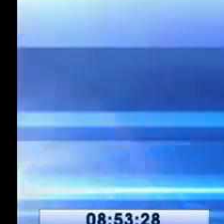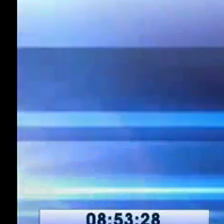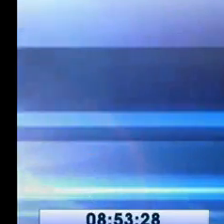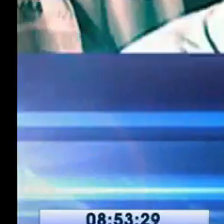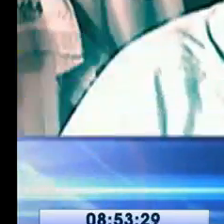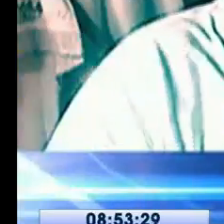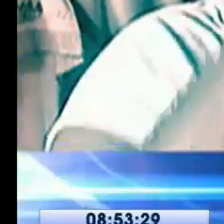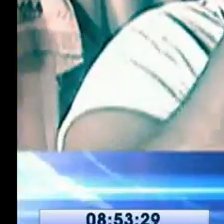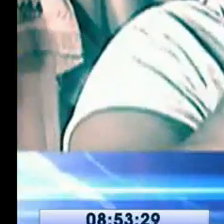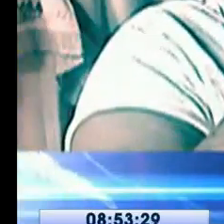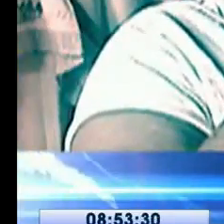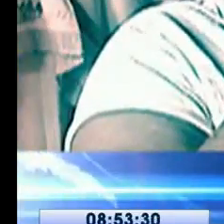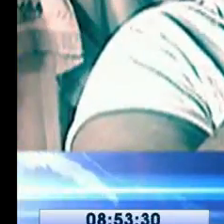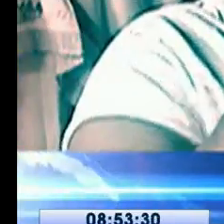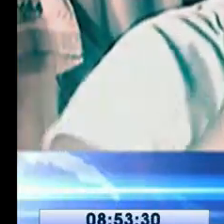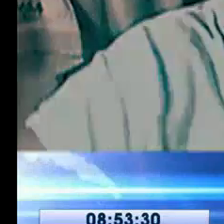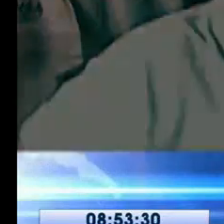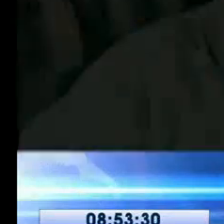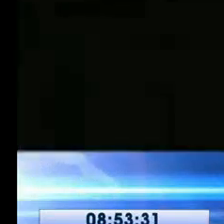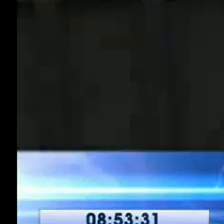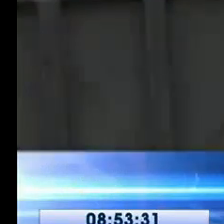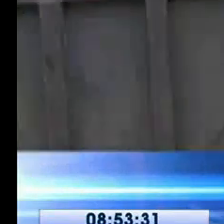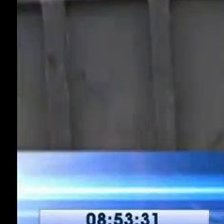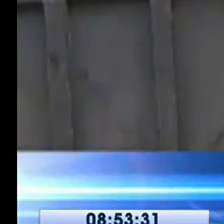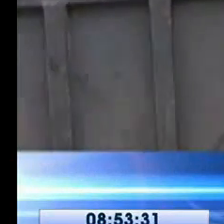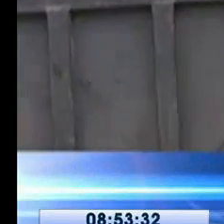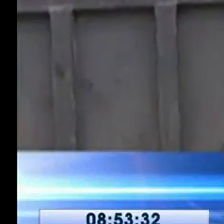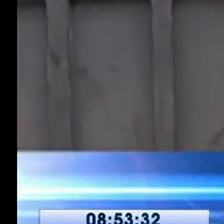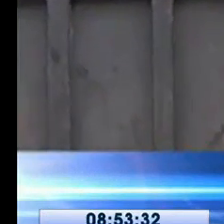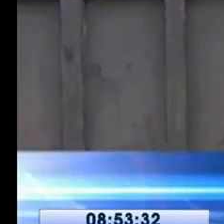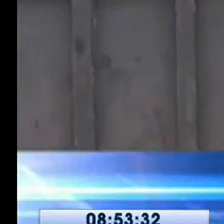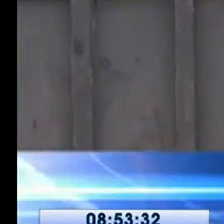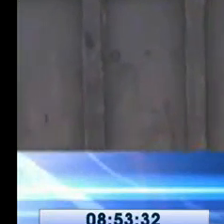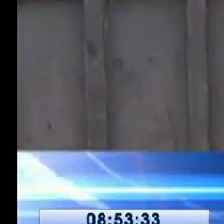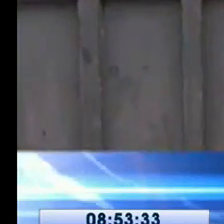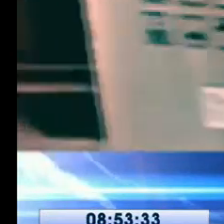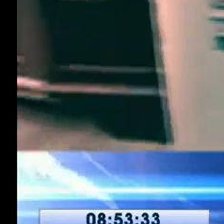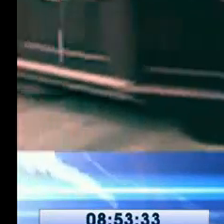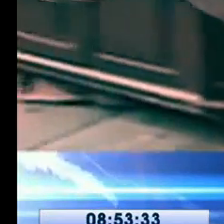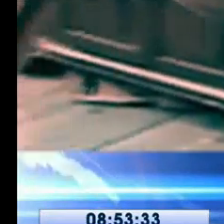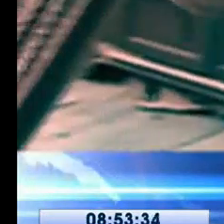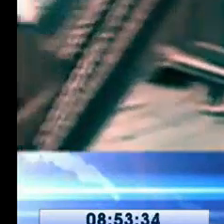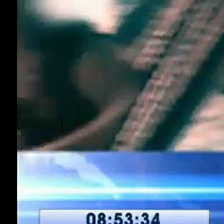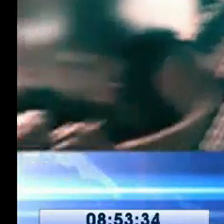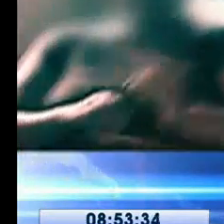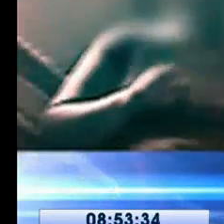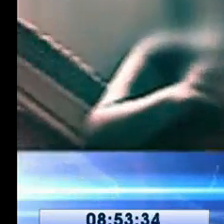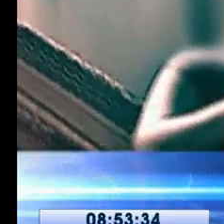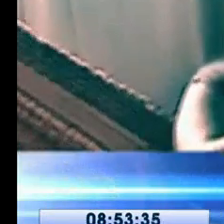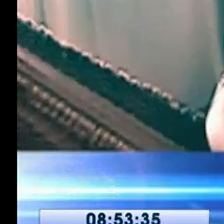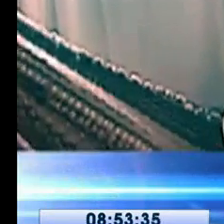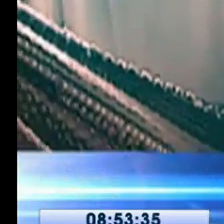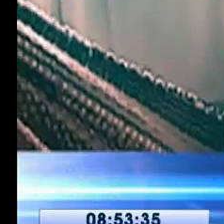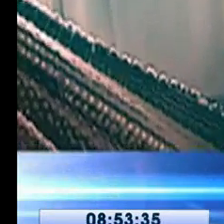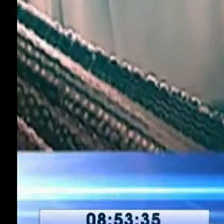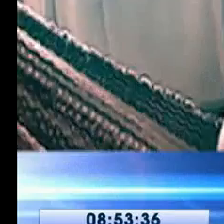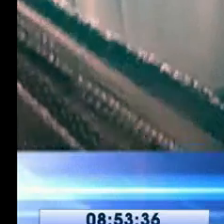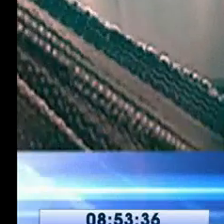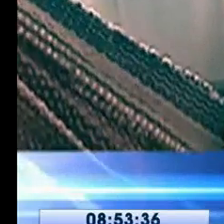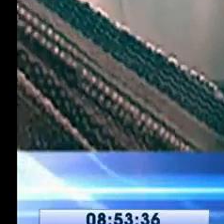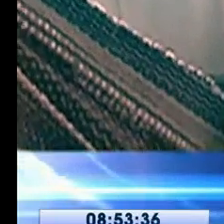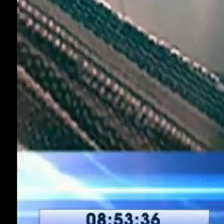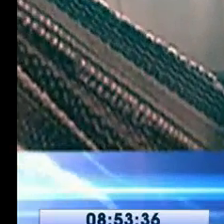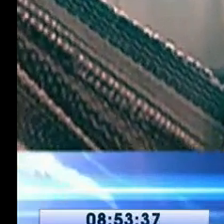Tengo que ir a pedir caridad para poderle dar de comer a mis hijos. Una madre vive un verdadero drama y